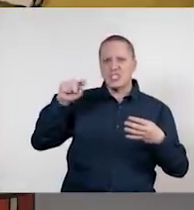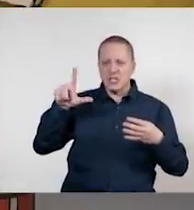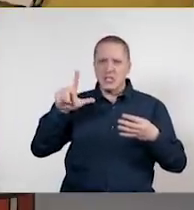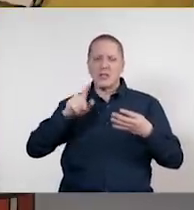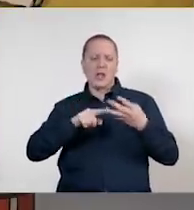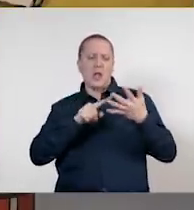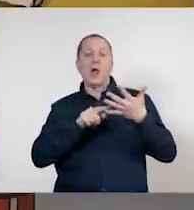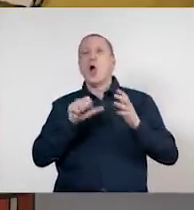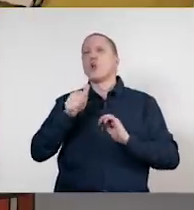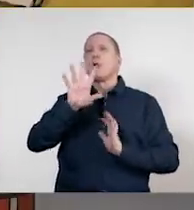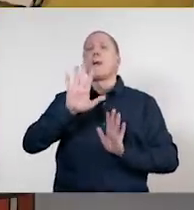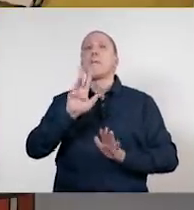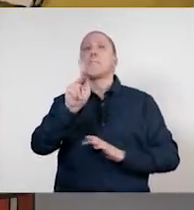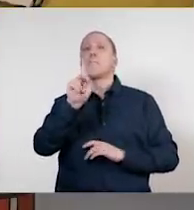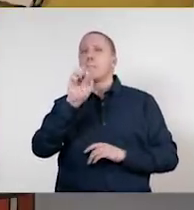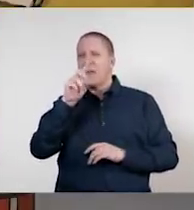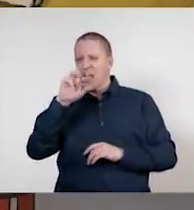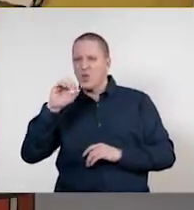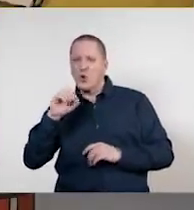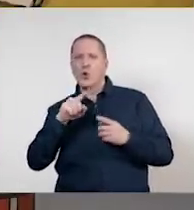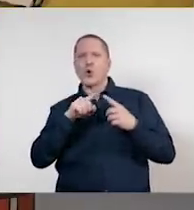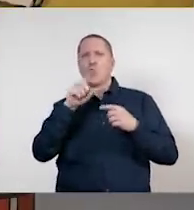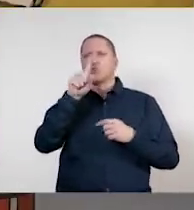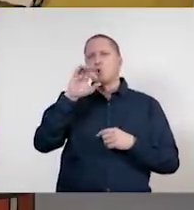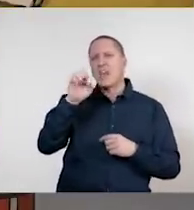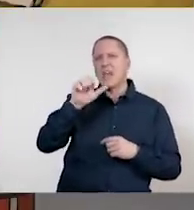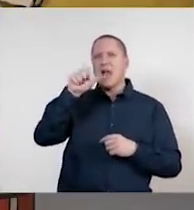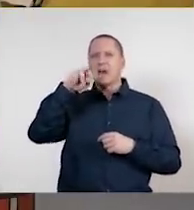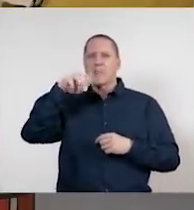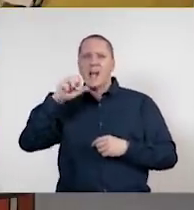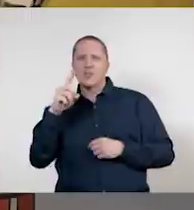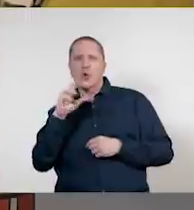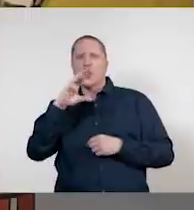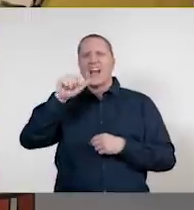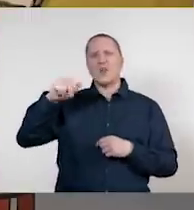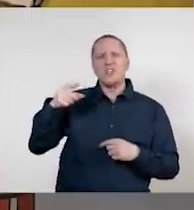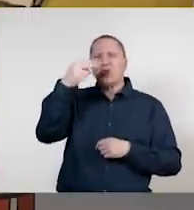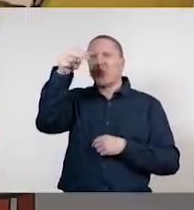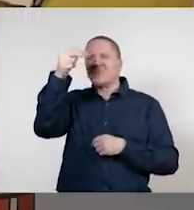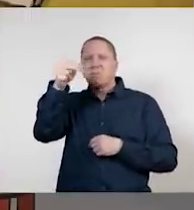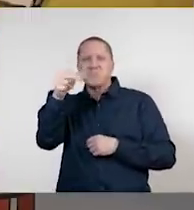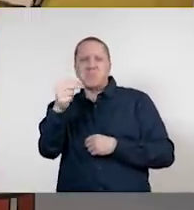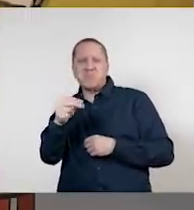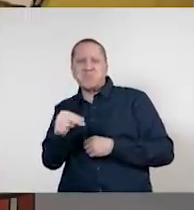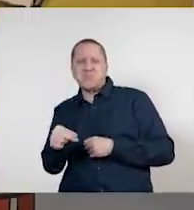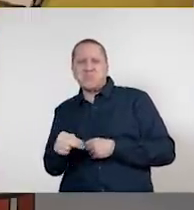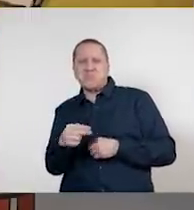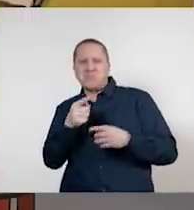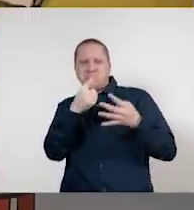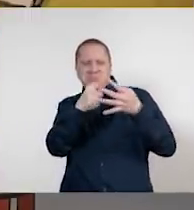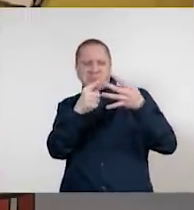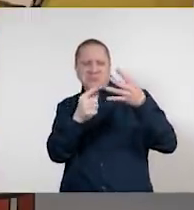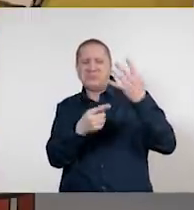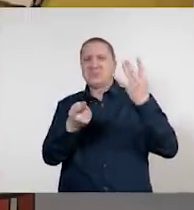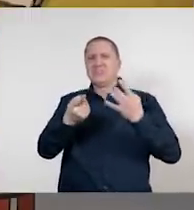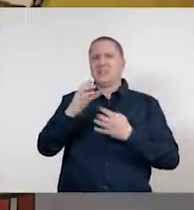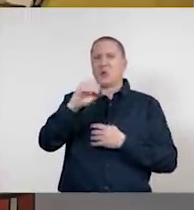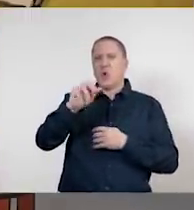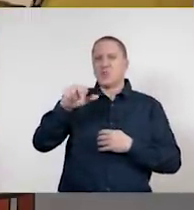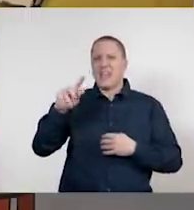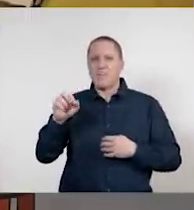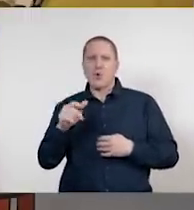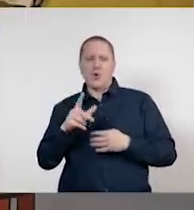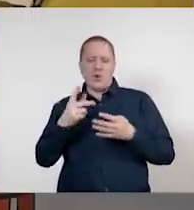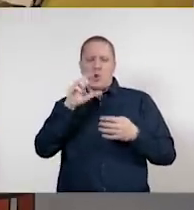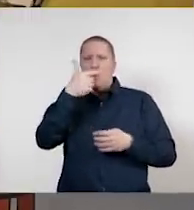yo. Ok. Pedro, Zoé, Armando, Carolina... Tal vez Cecilia, Rosaura, José Luis, Antonio,